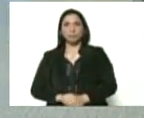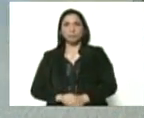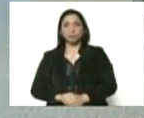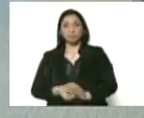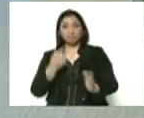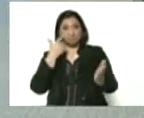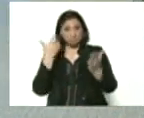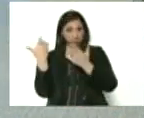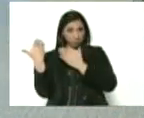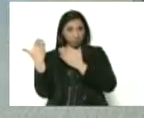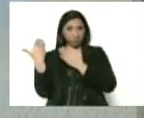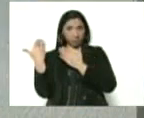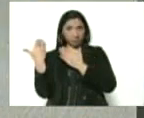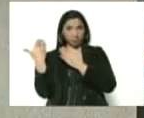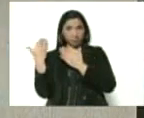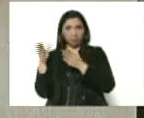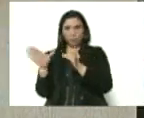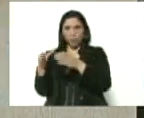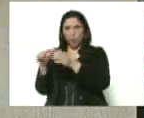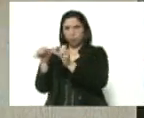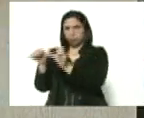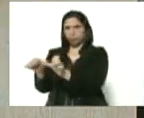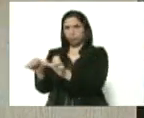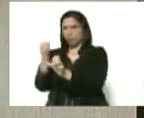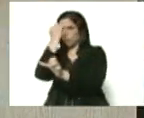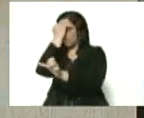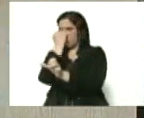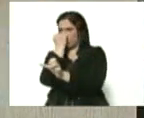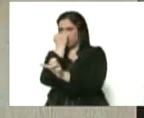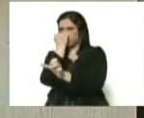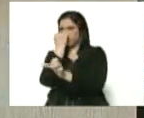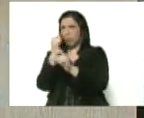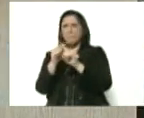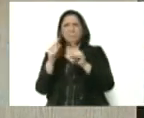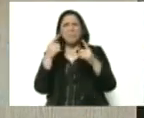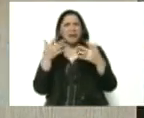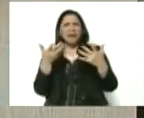Allí se apostaron los mercenarios. ¿Para qué?